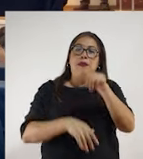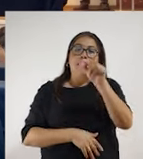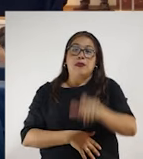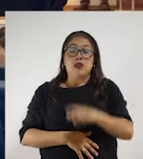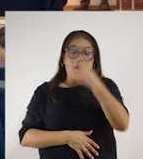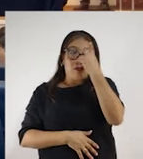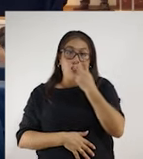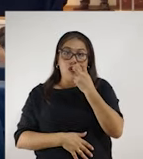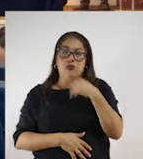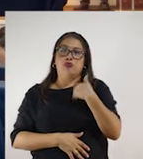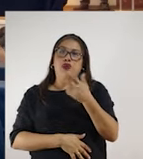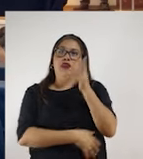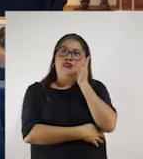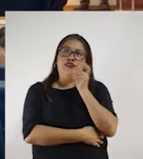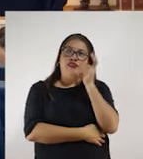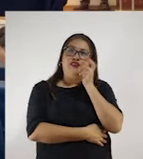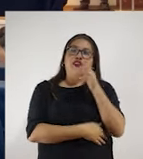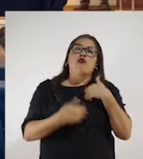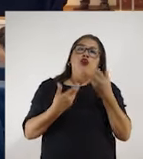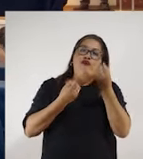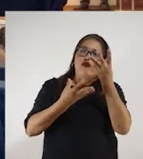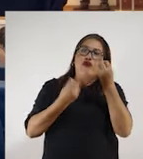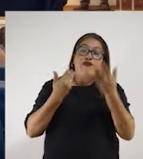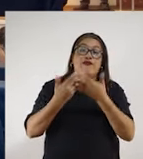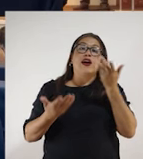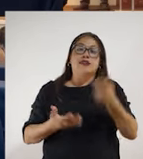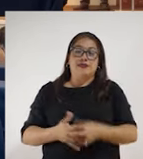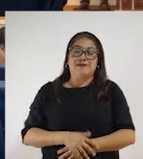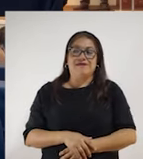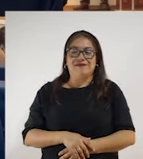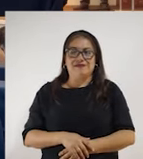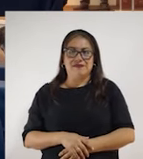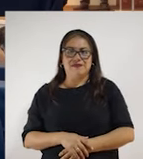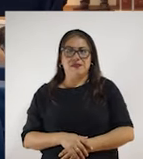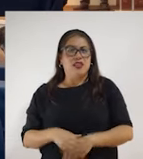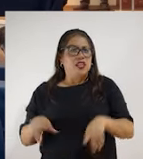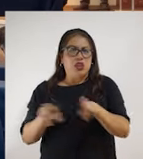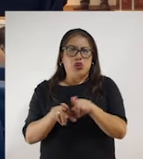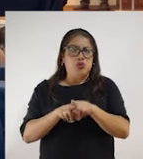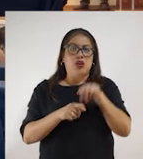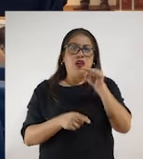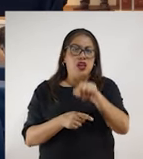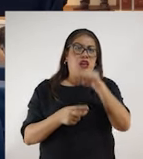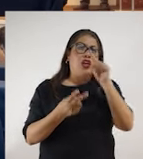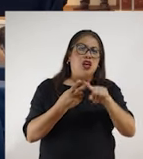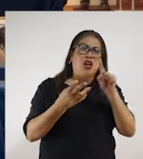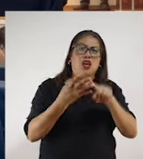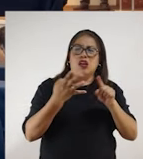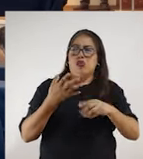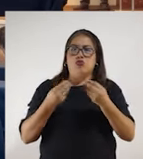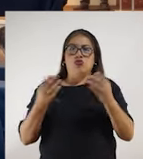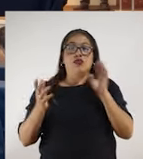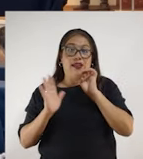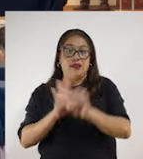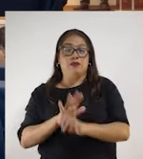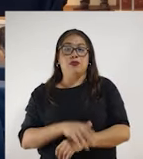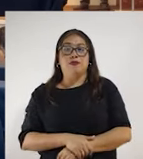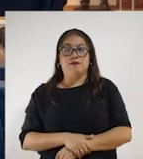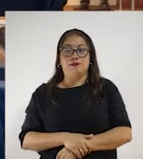que la persona con discapacidad visual pueda acceder a la información. Y así como ello, podría dar varios